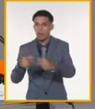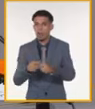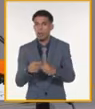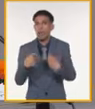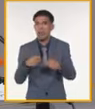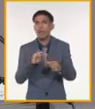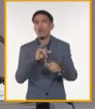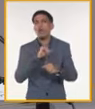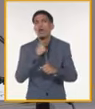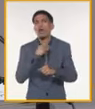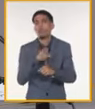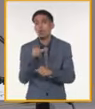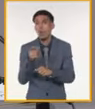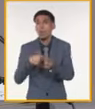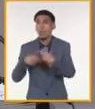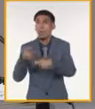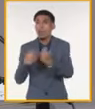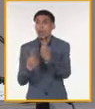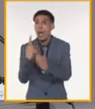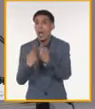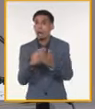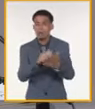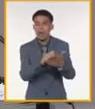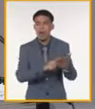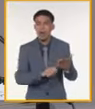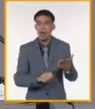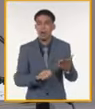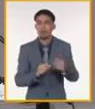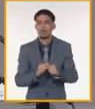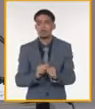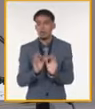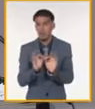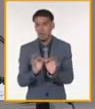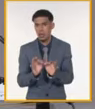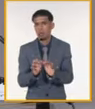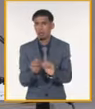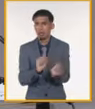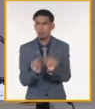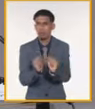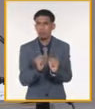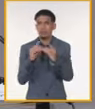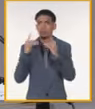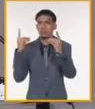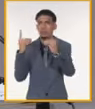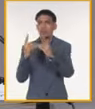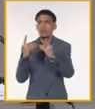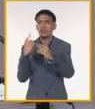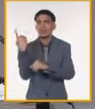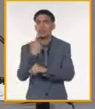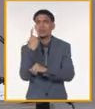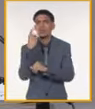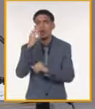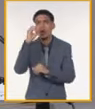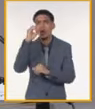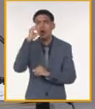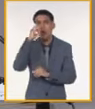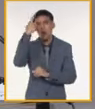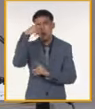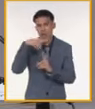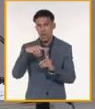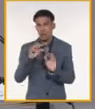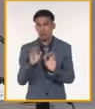de gastos en formularios que a tales efectos va a establecer la oficina Nacional de administración tributaria y quedan liberados